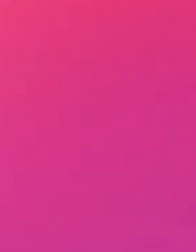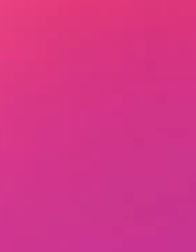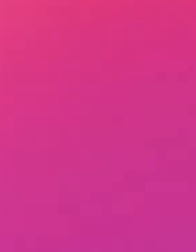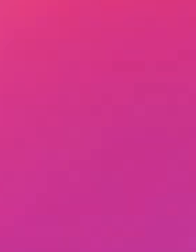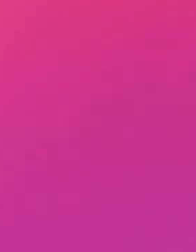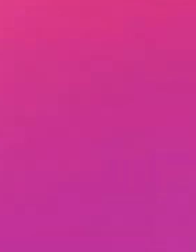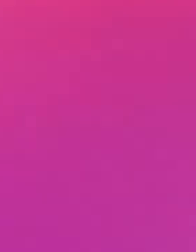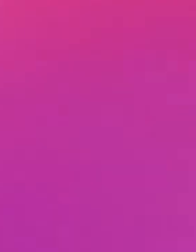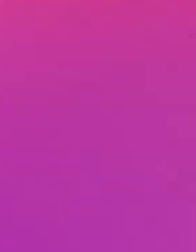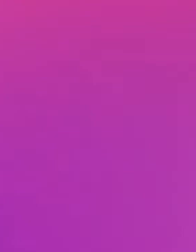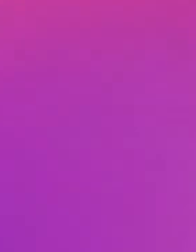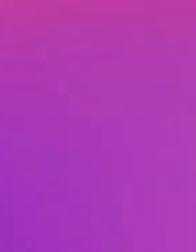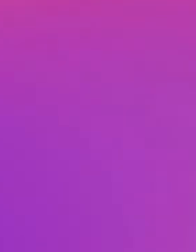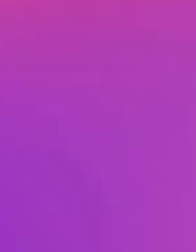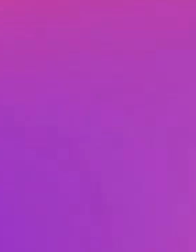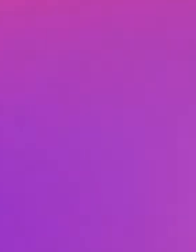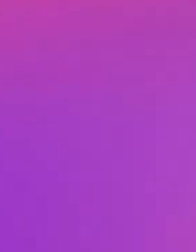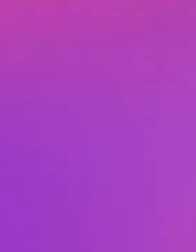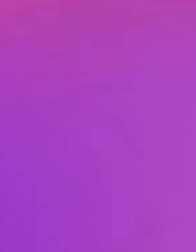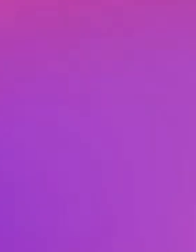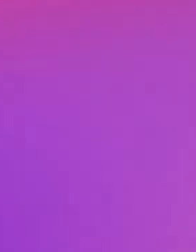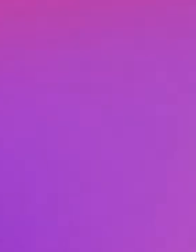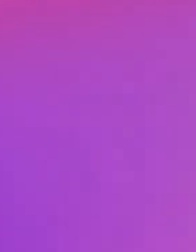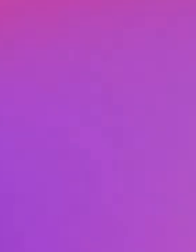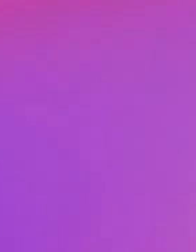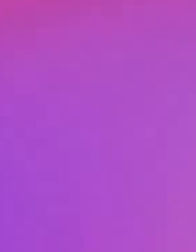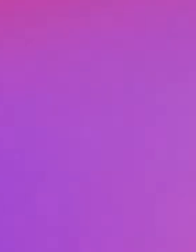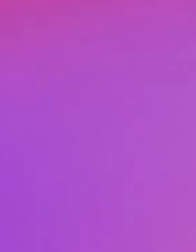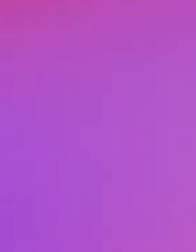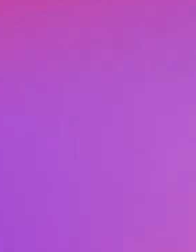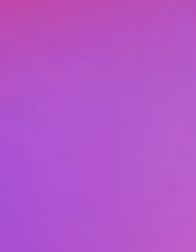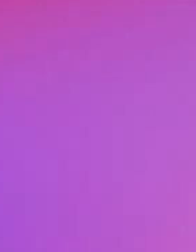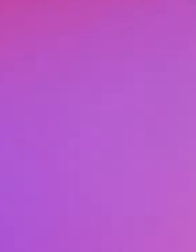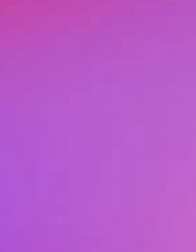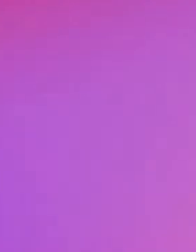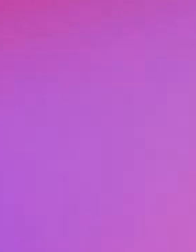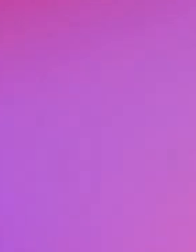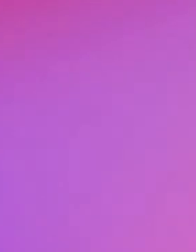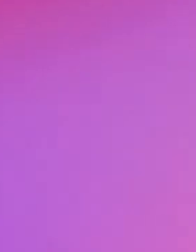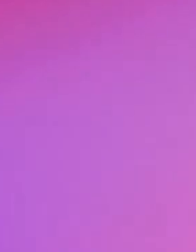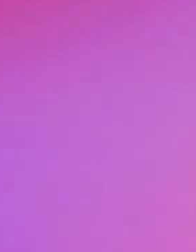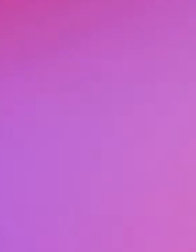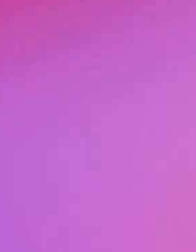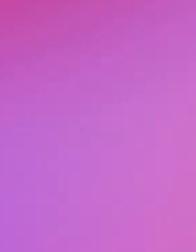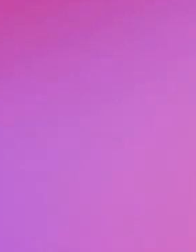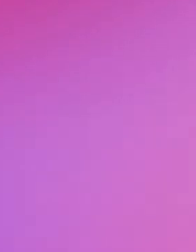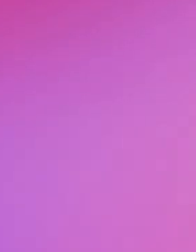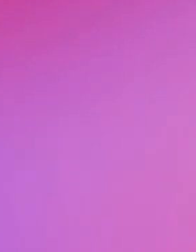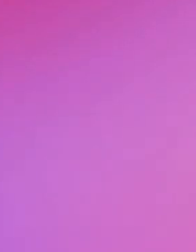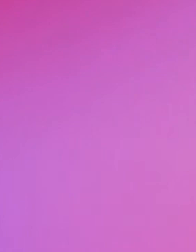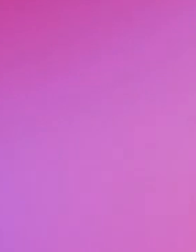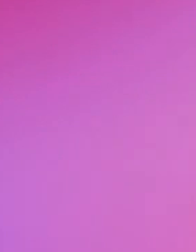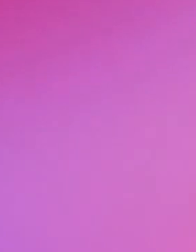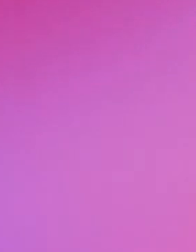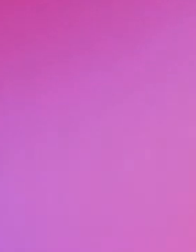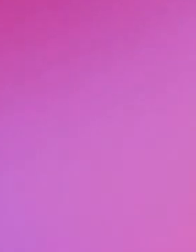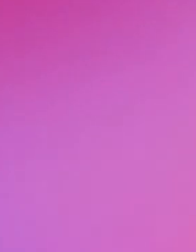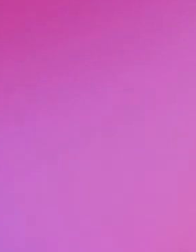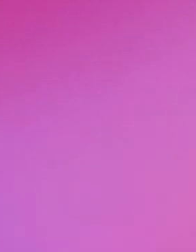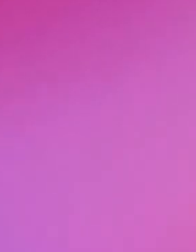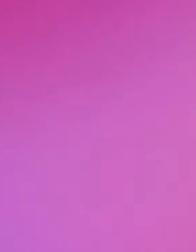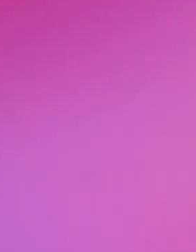También te invitamos a que consultes la plataforma nuevaescuelamexicana.cep.gov.mx.